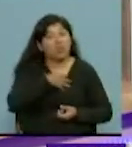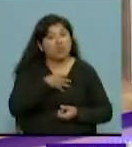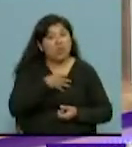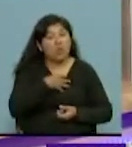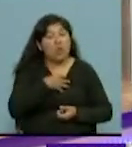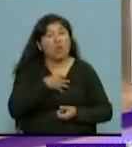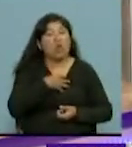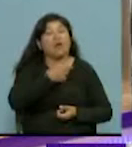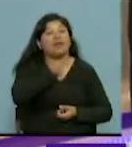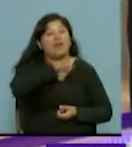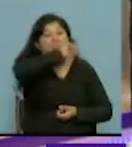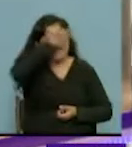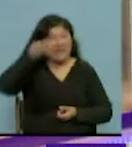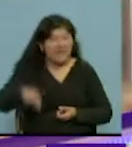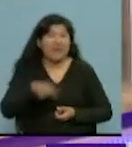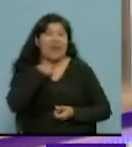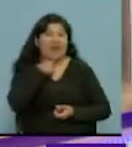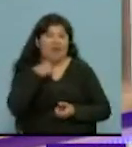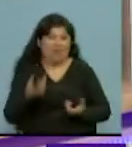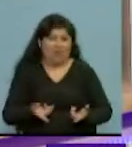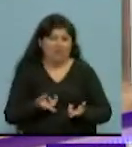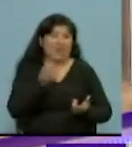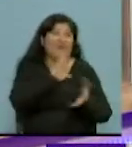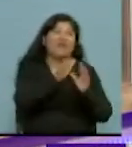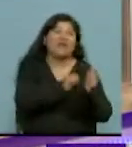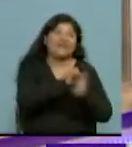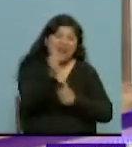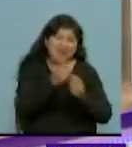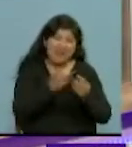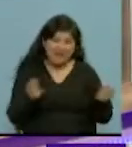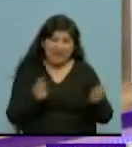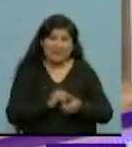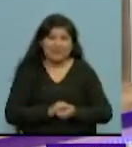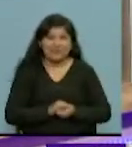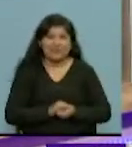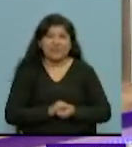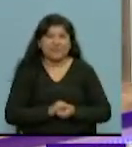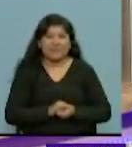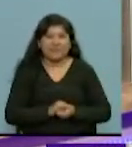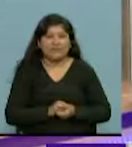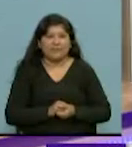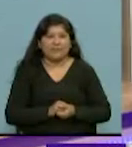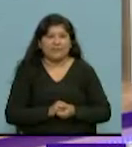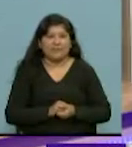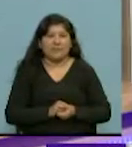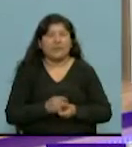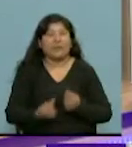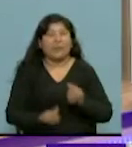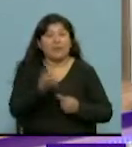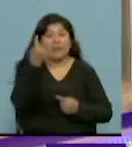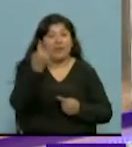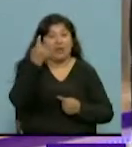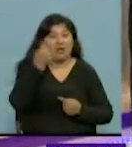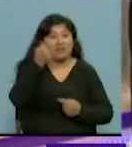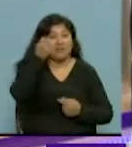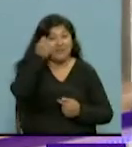como es el que conocemos. Desde un comienzo se obtuvieron para 35 chicos, pero en total